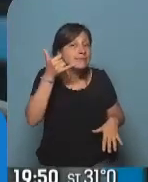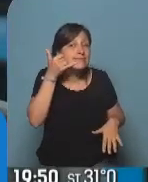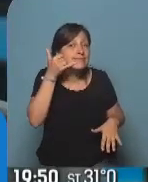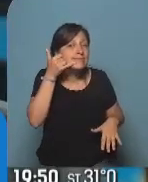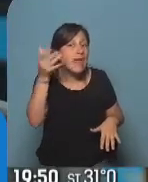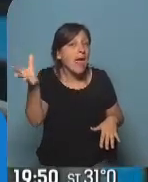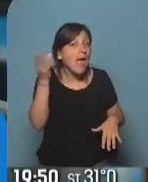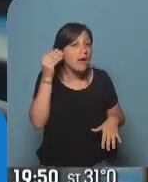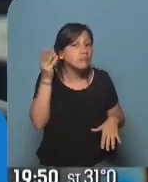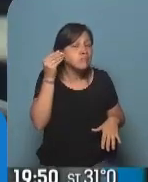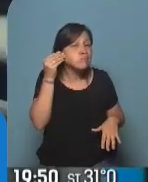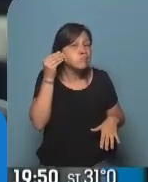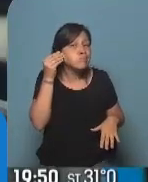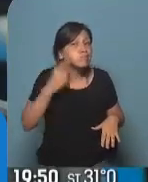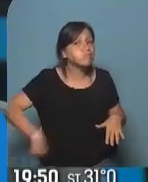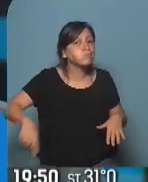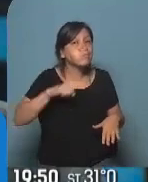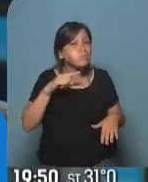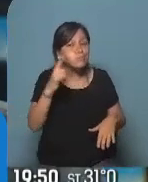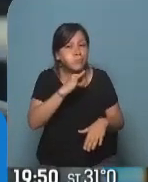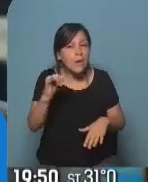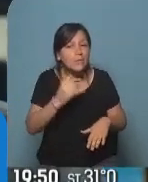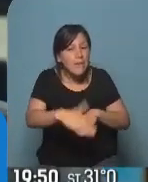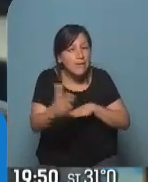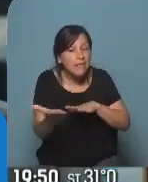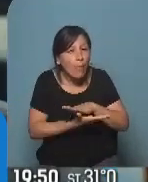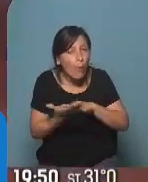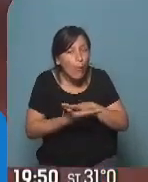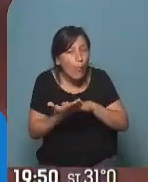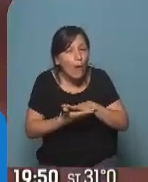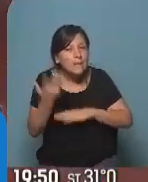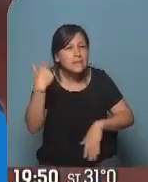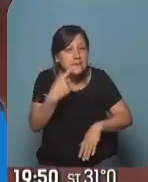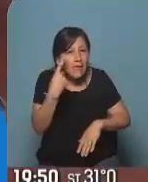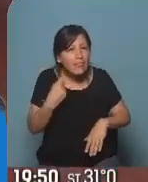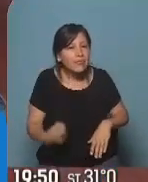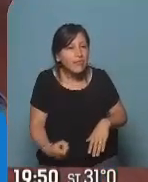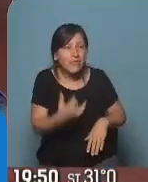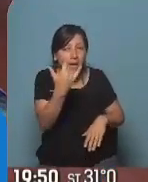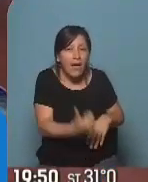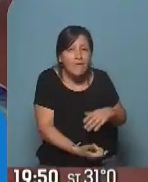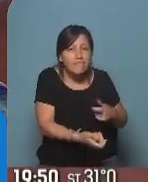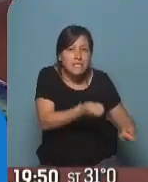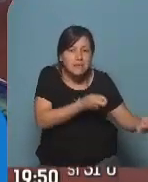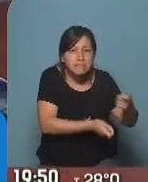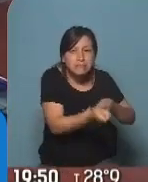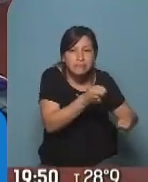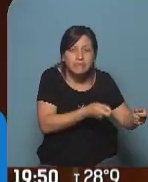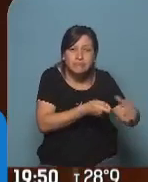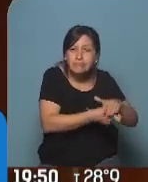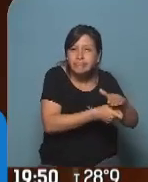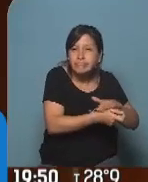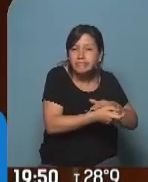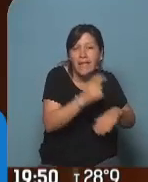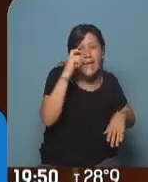digamos que están basadas la denuncia en escuchas telefónicas donde se entiende que estaba la extorsión donde aparece marcelo d alessio